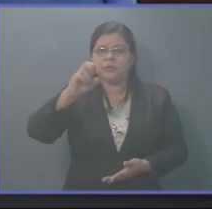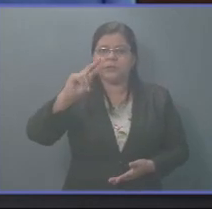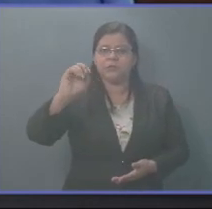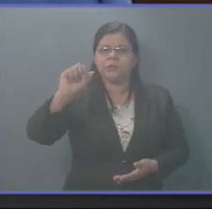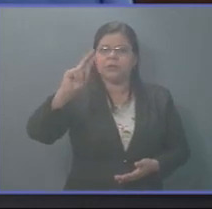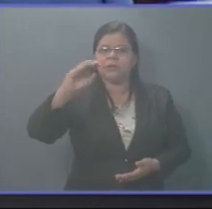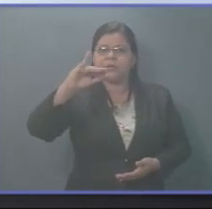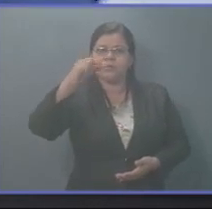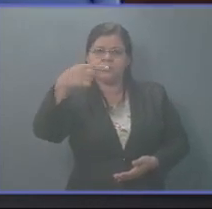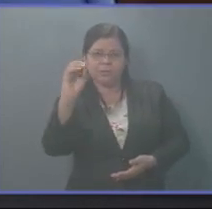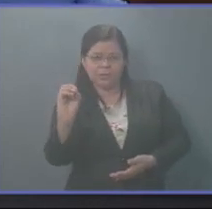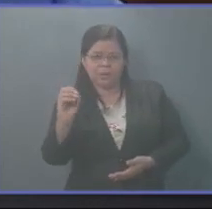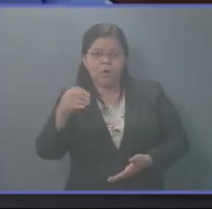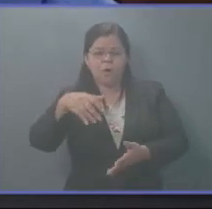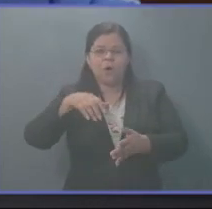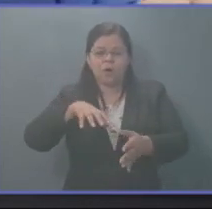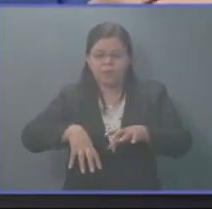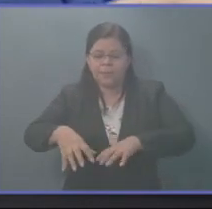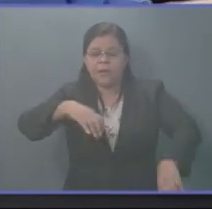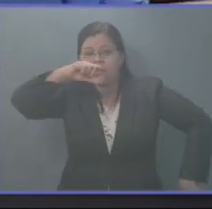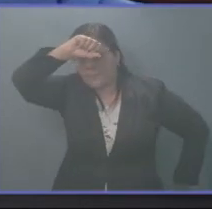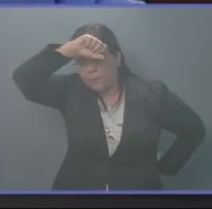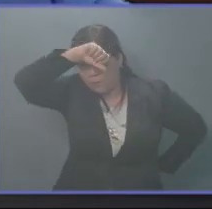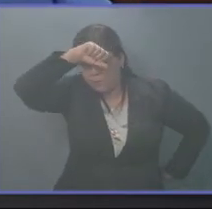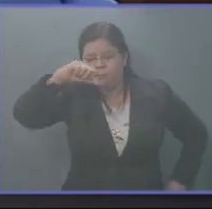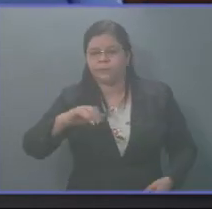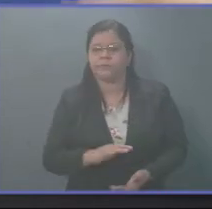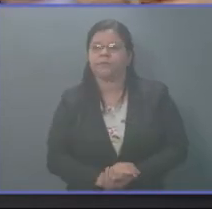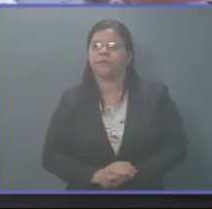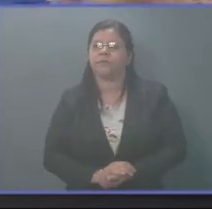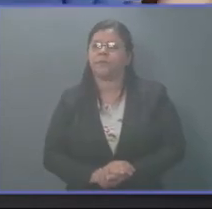de Tenancingo, departamento de Cuscatlán.